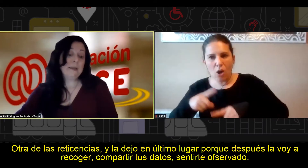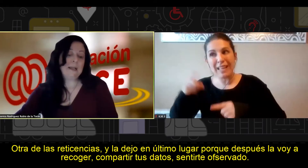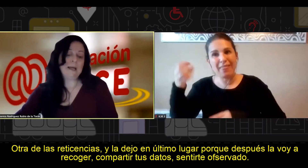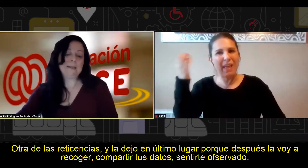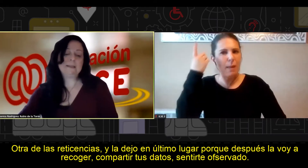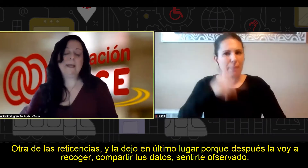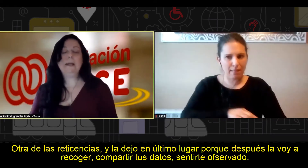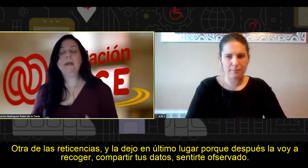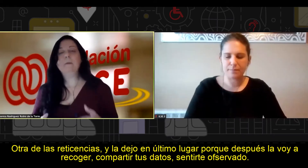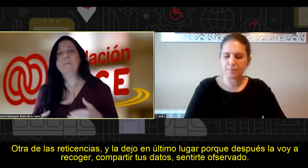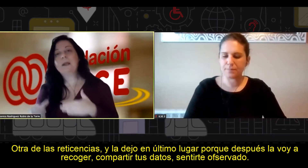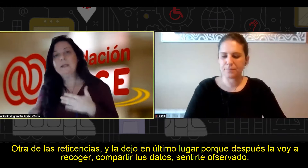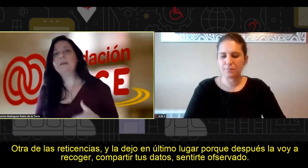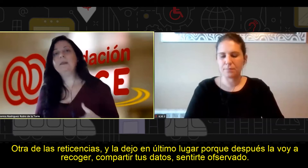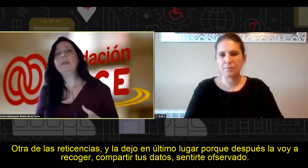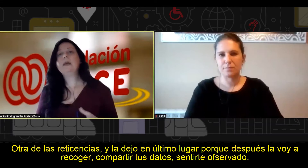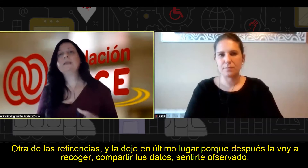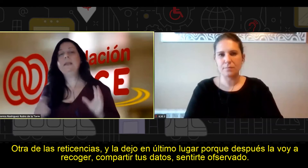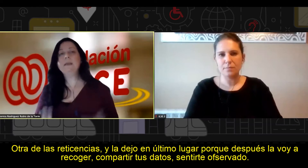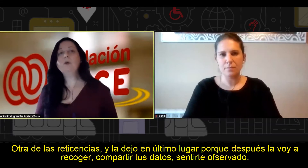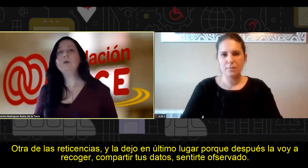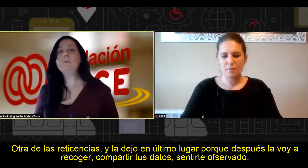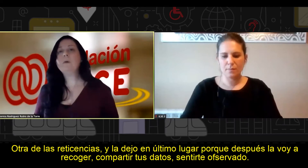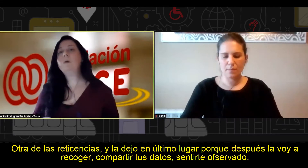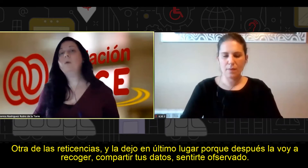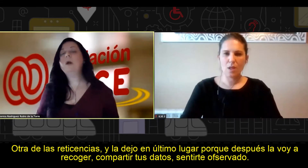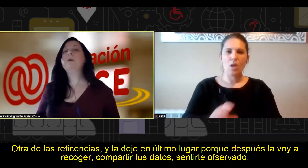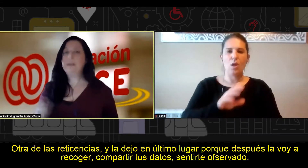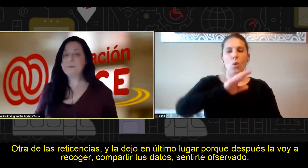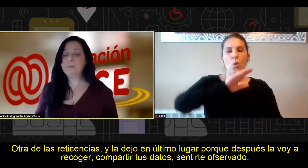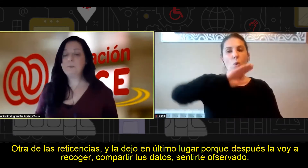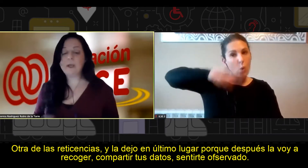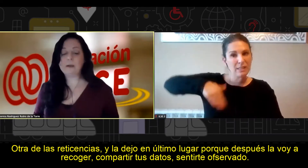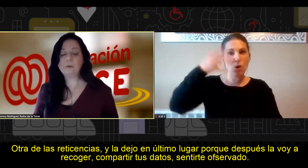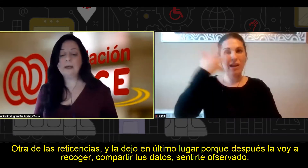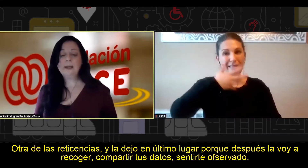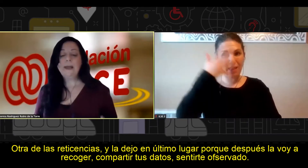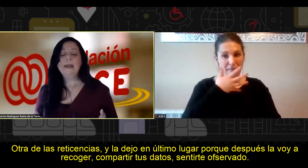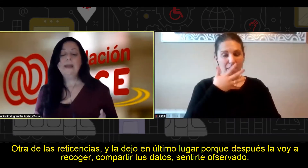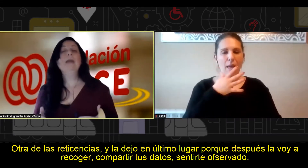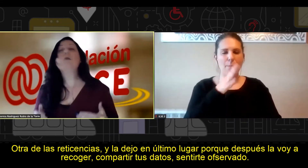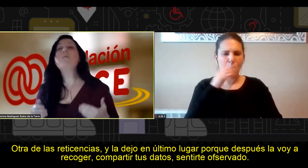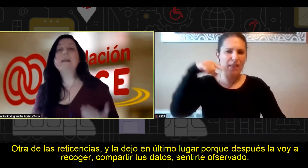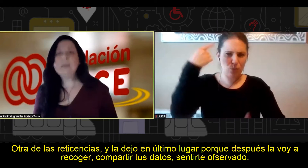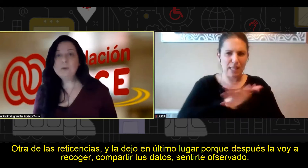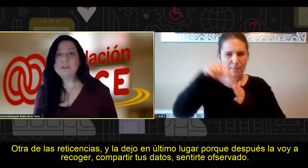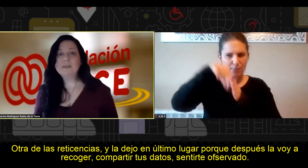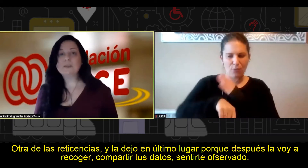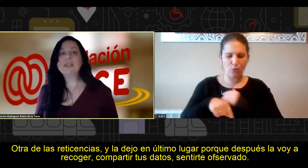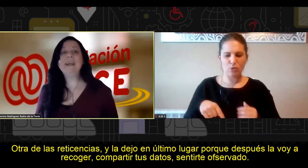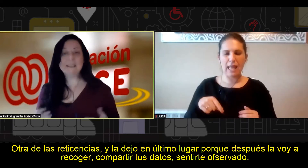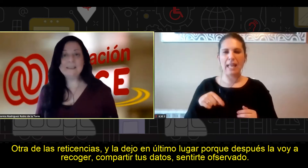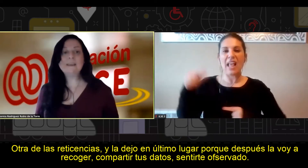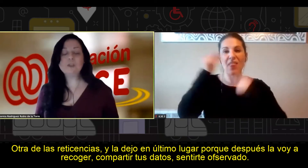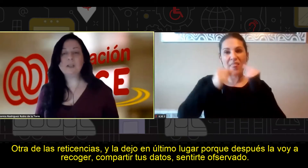Otra de las reticencias, y la dijo en último lugar porque después la voy a recoger, el compartir tus datos,